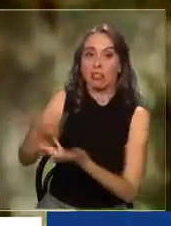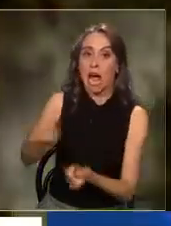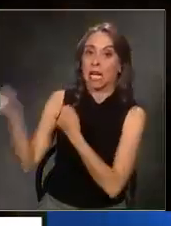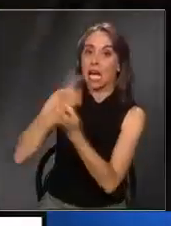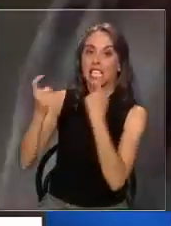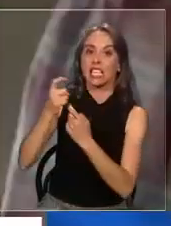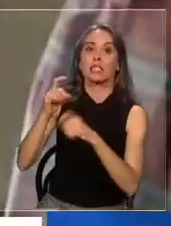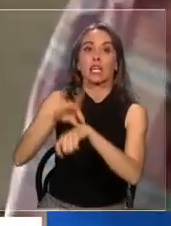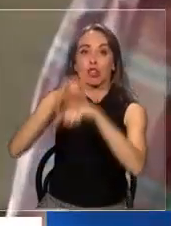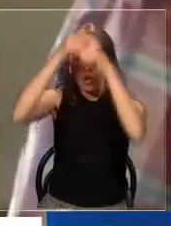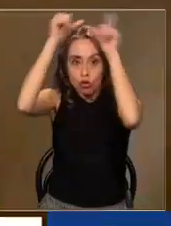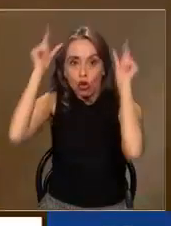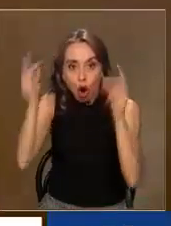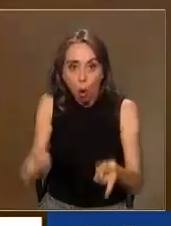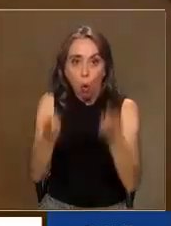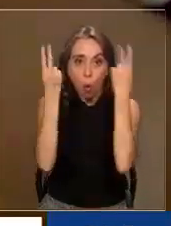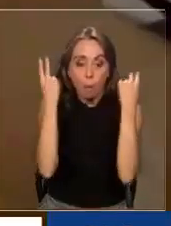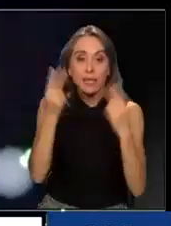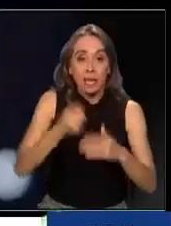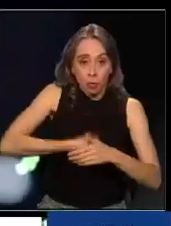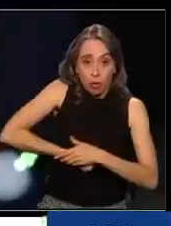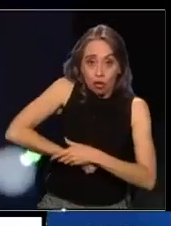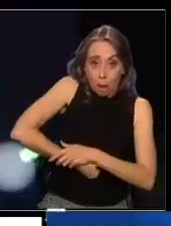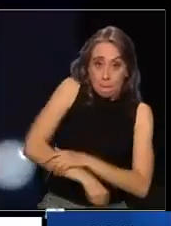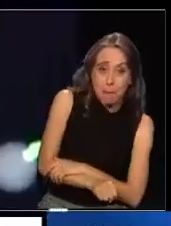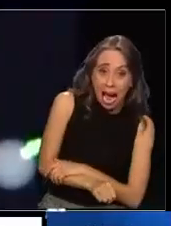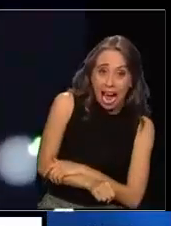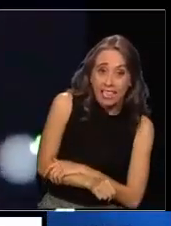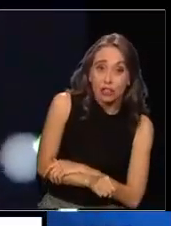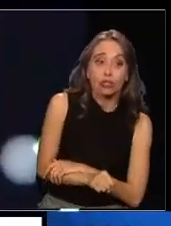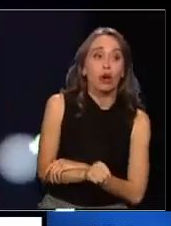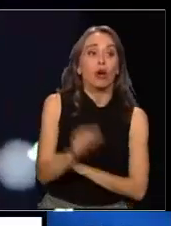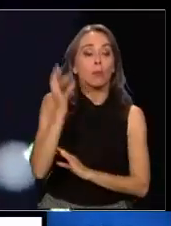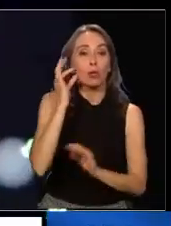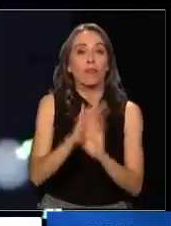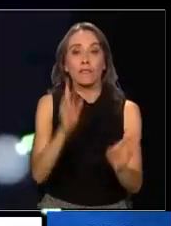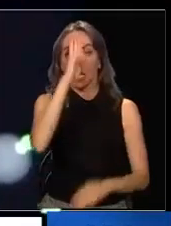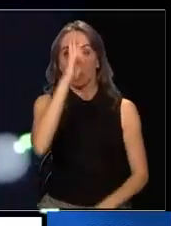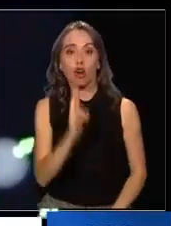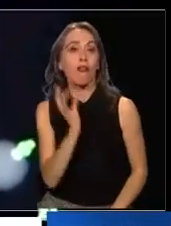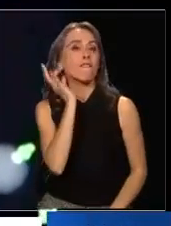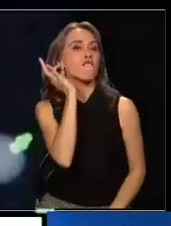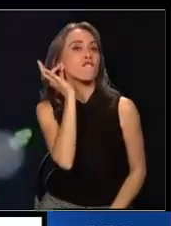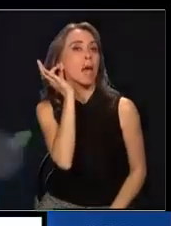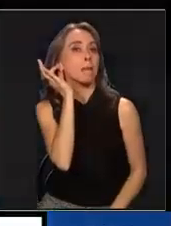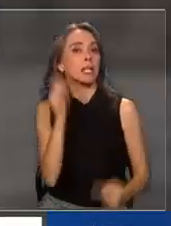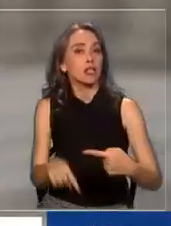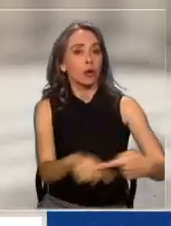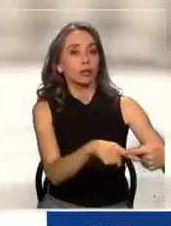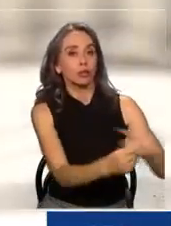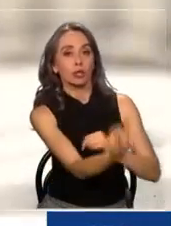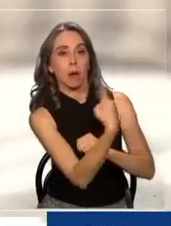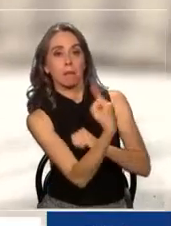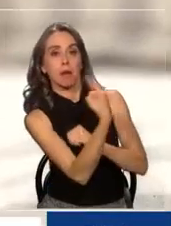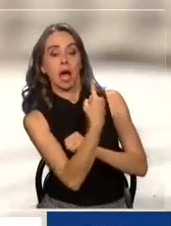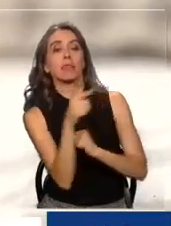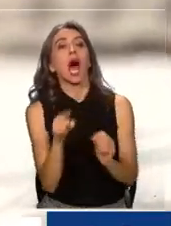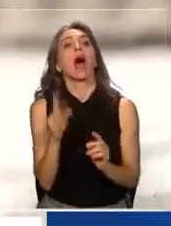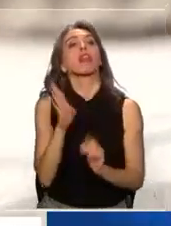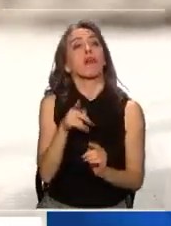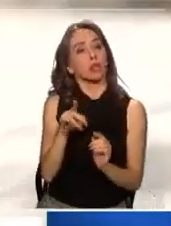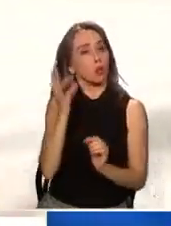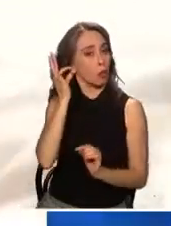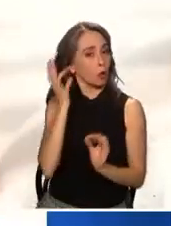critican, la humillan. En el parto es donde la mujer deja de jugar este rol femenino que la sociedad le impone, de comportarse, de